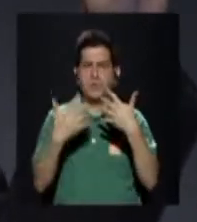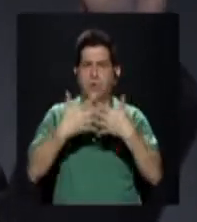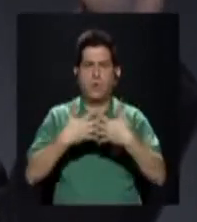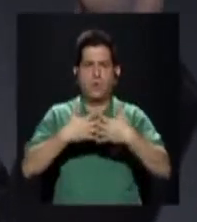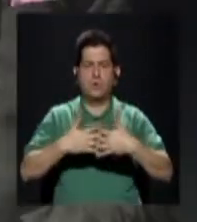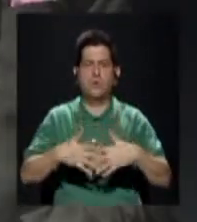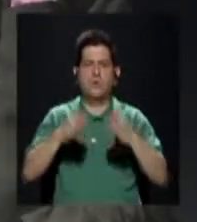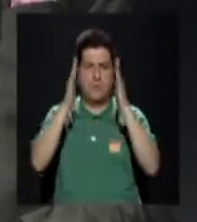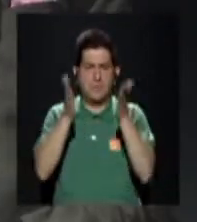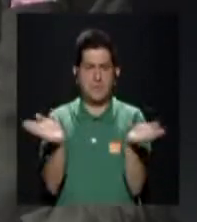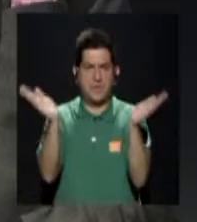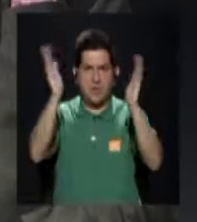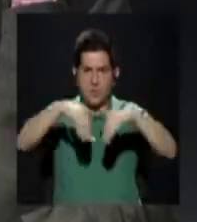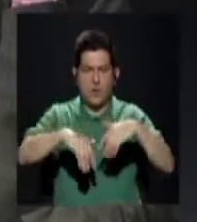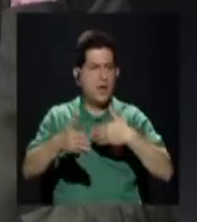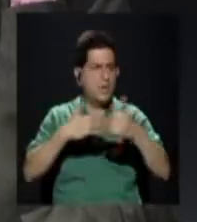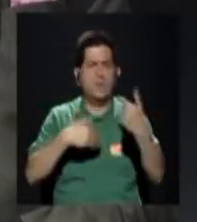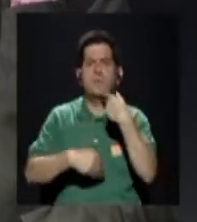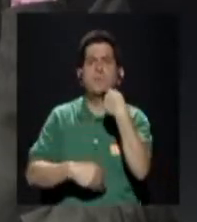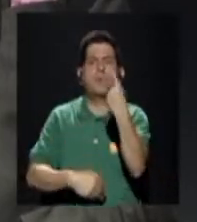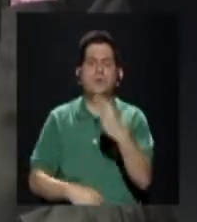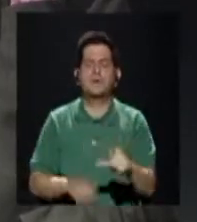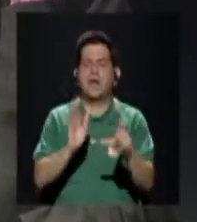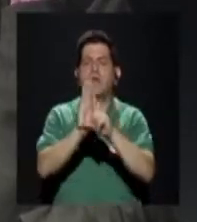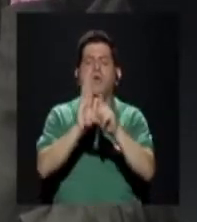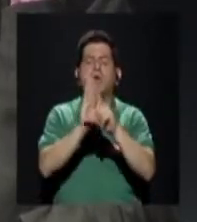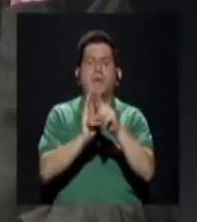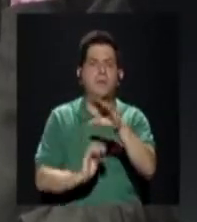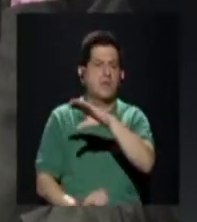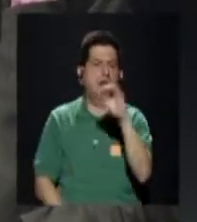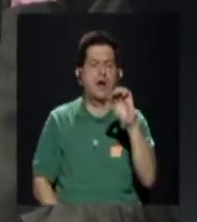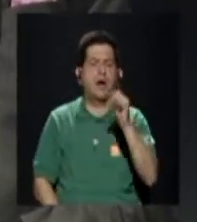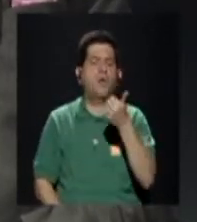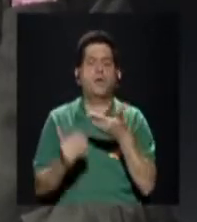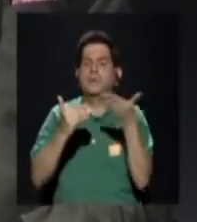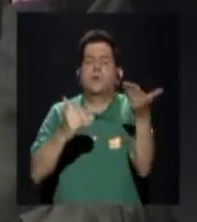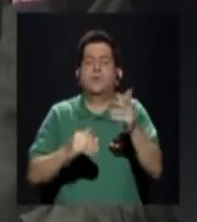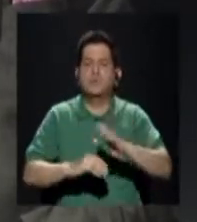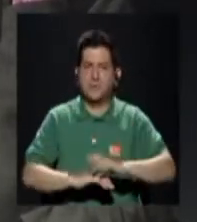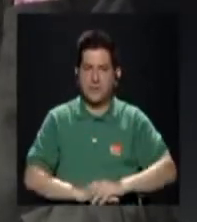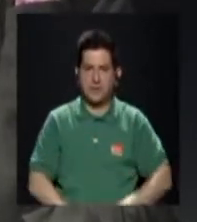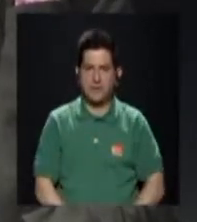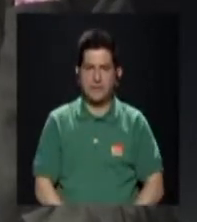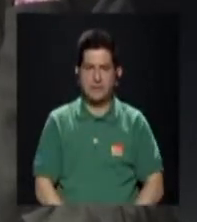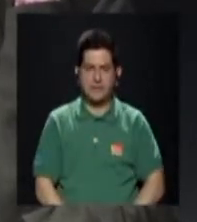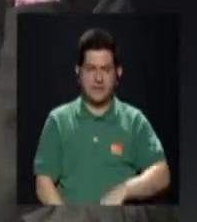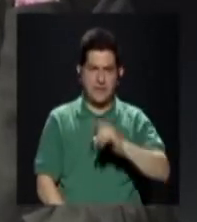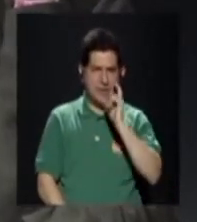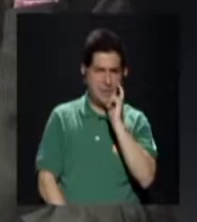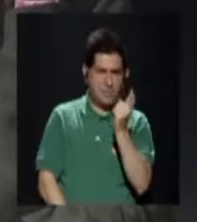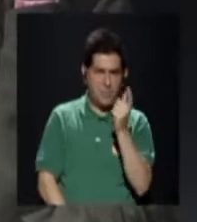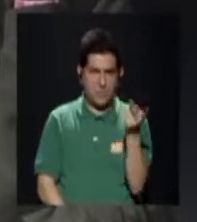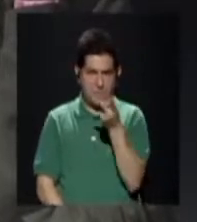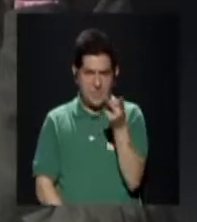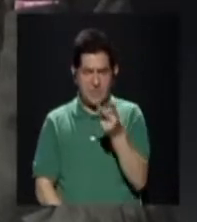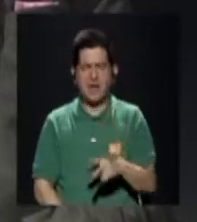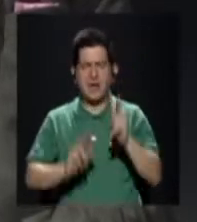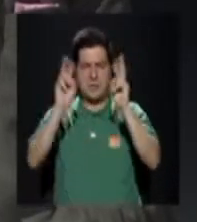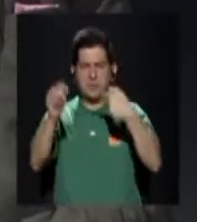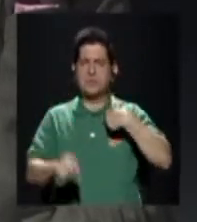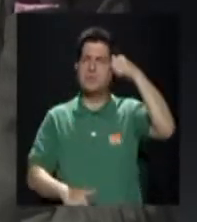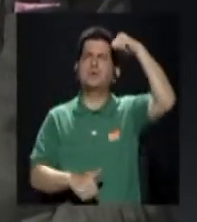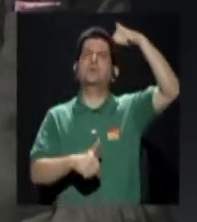No importa lo que diga la ley o lo que diga cualquier cosa. Por dicho, ustedes dos trajeron un tema que me